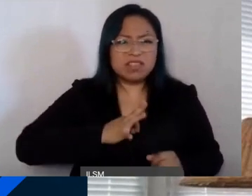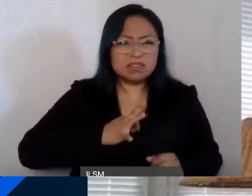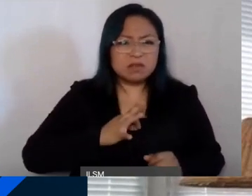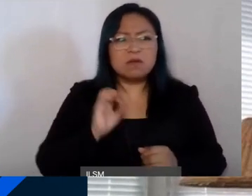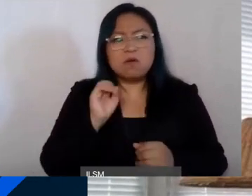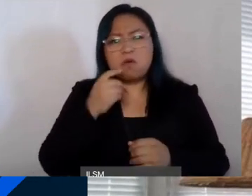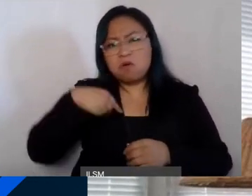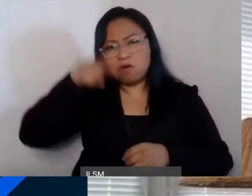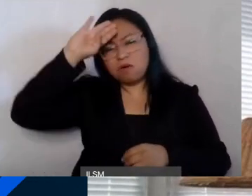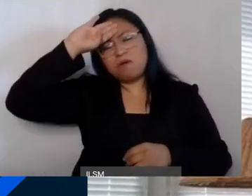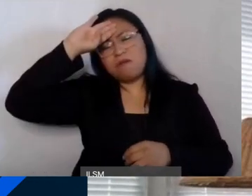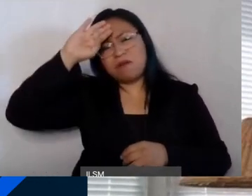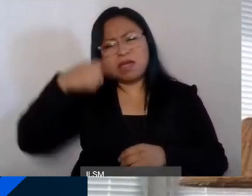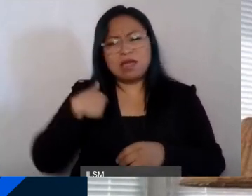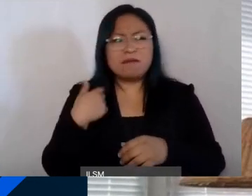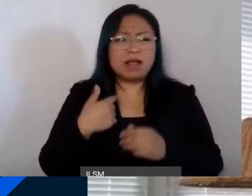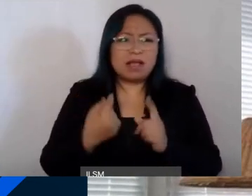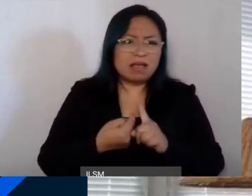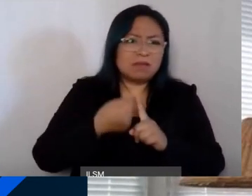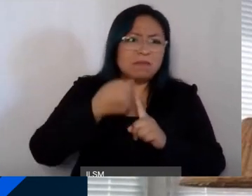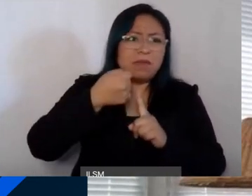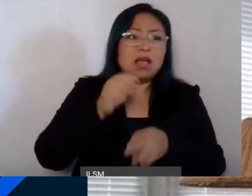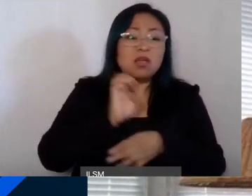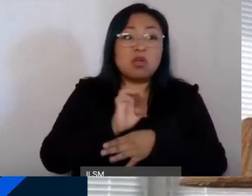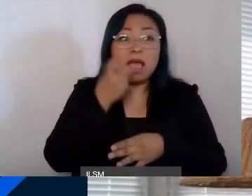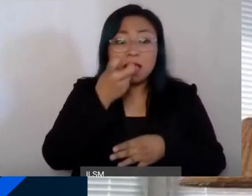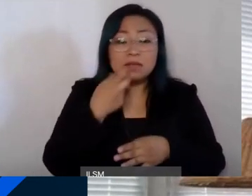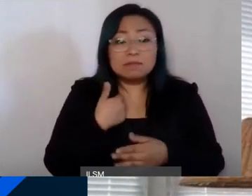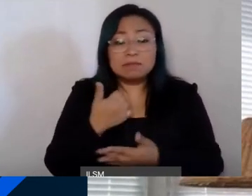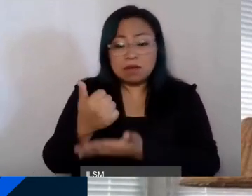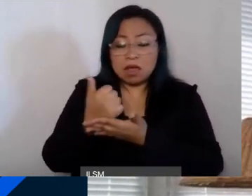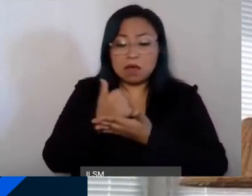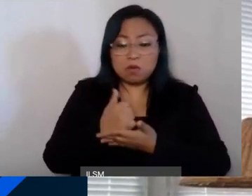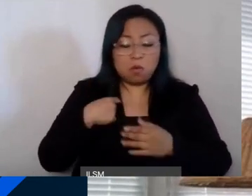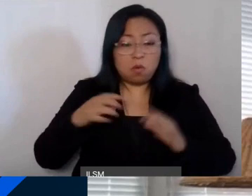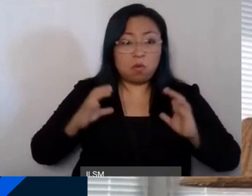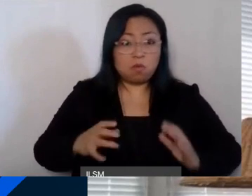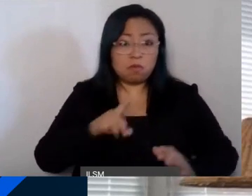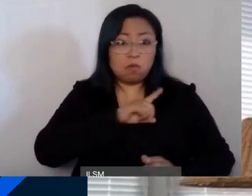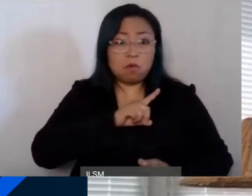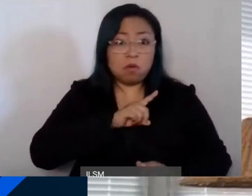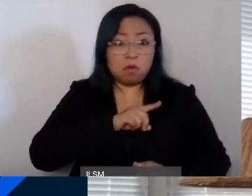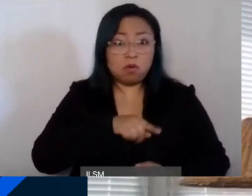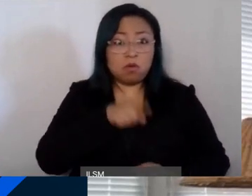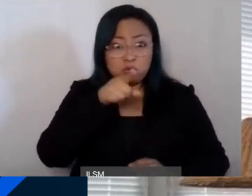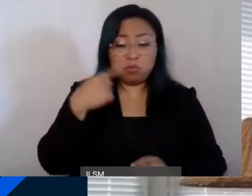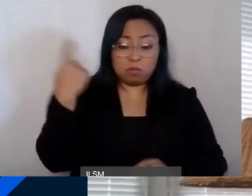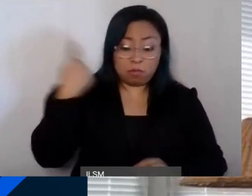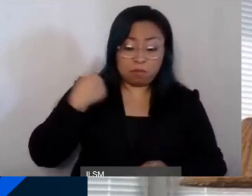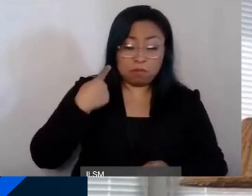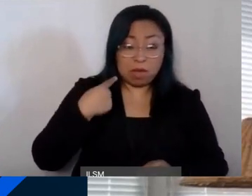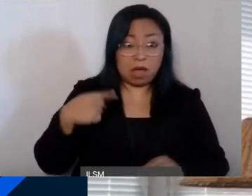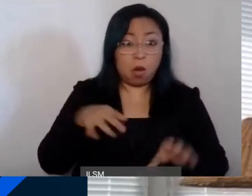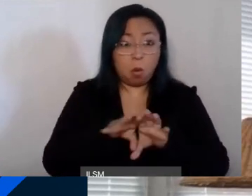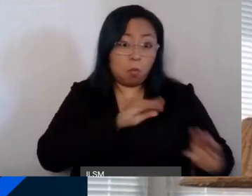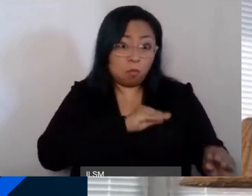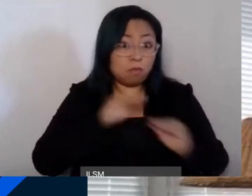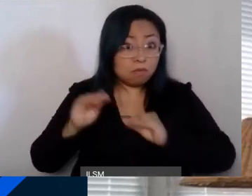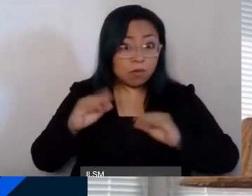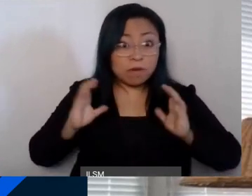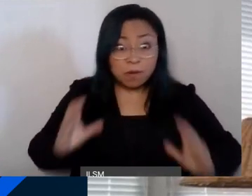oa la bacteria y nadie recibe órdenes tú no les das las órdenes de que vayan allí